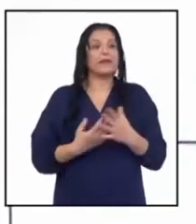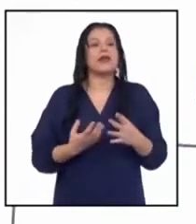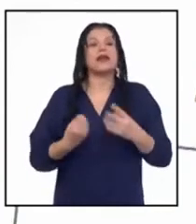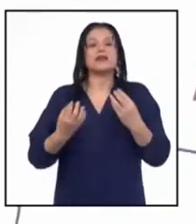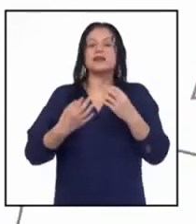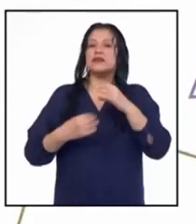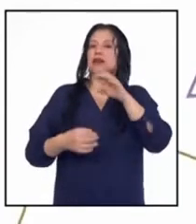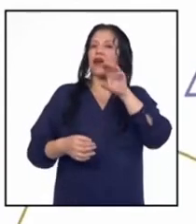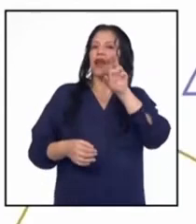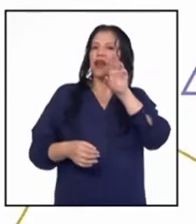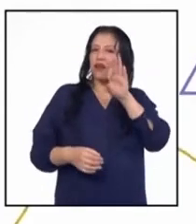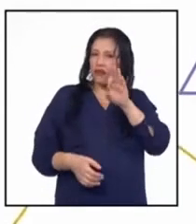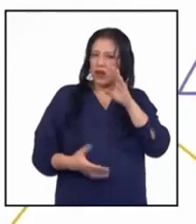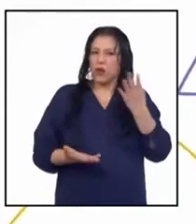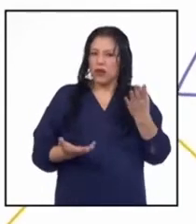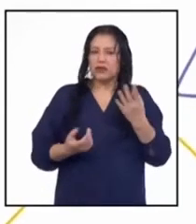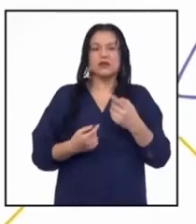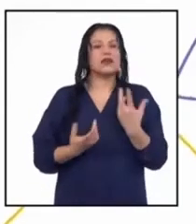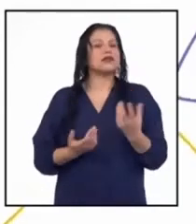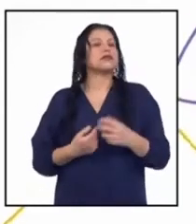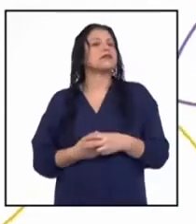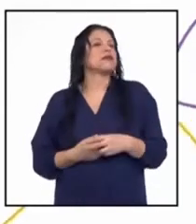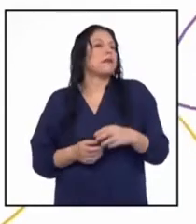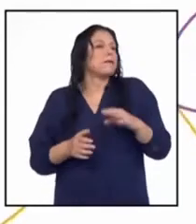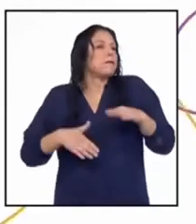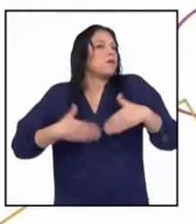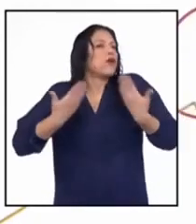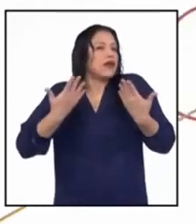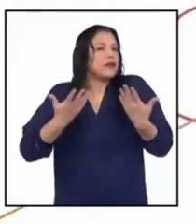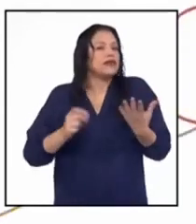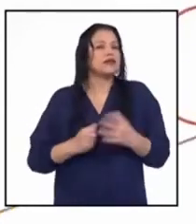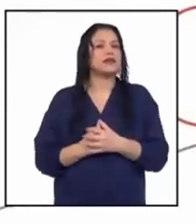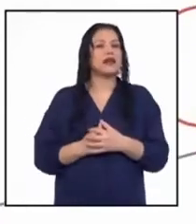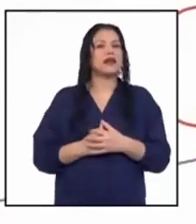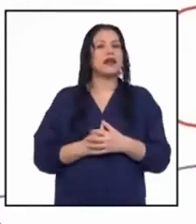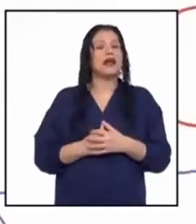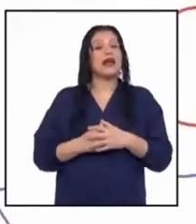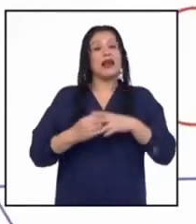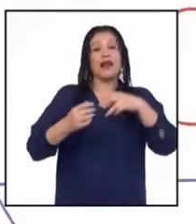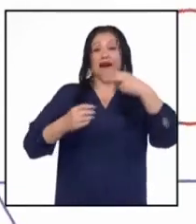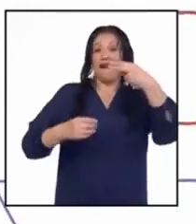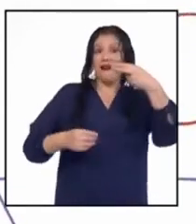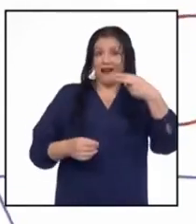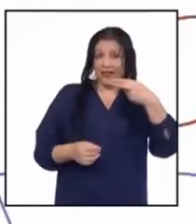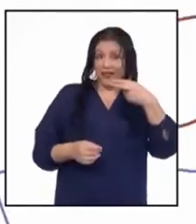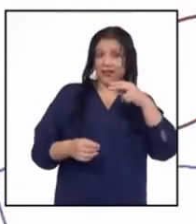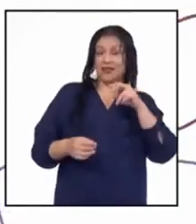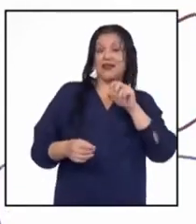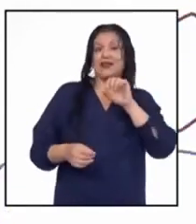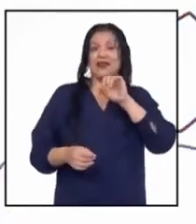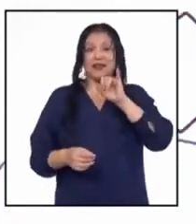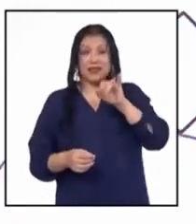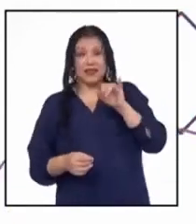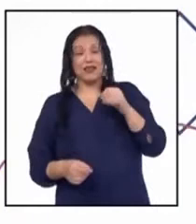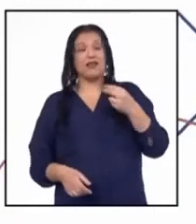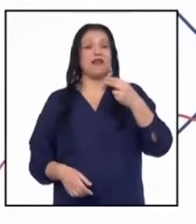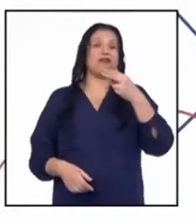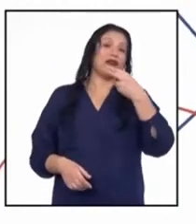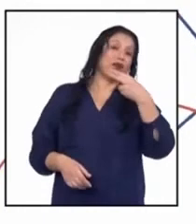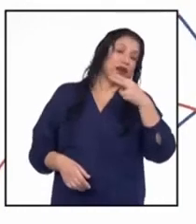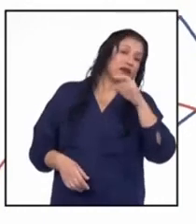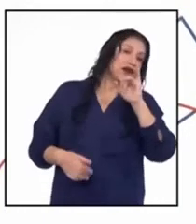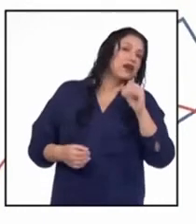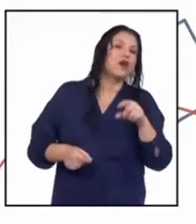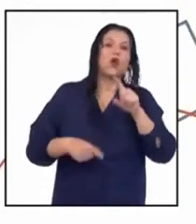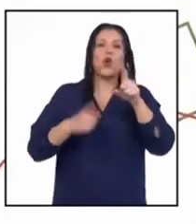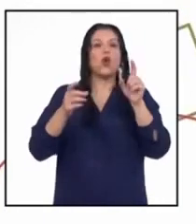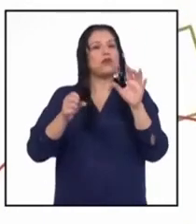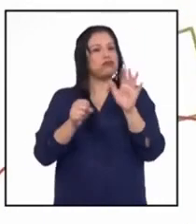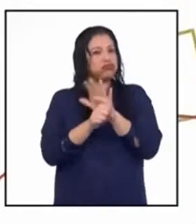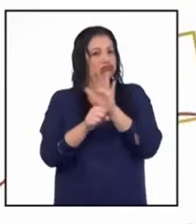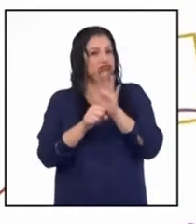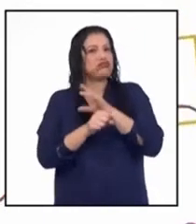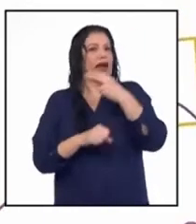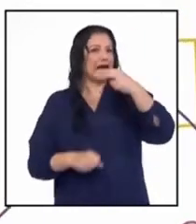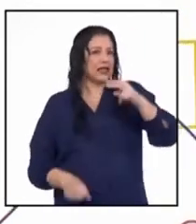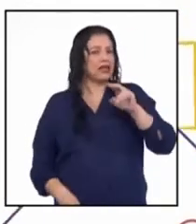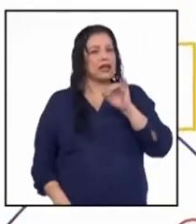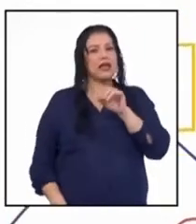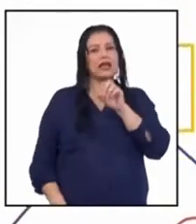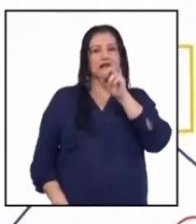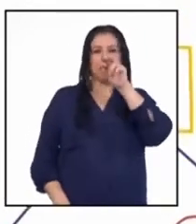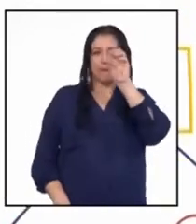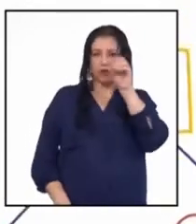una variable. Pueden ser la frecuencia absoluta, frecuencia relativa o frecuencia